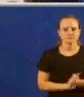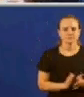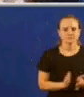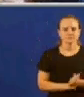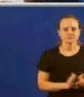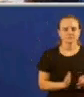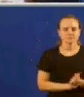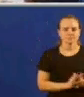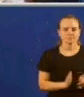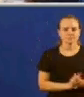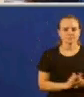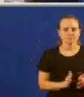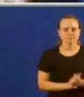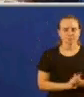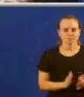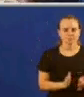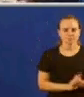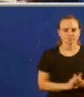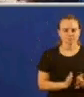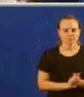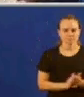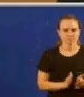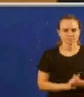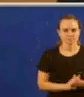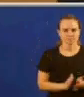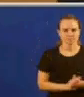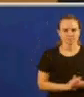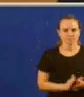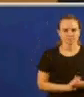Aprenda. Aprenda. Aprenda. Aprenda.